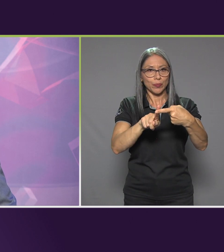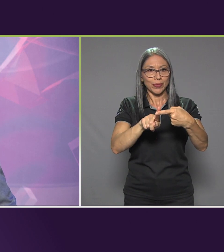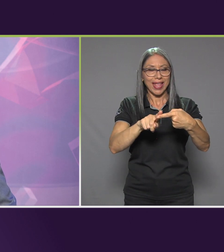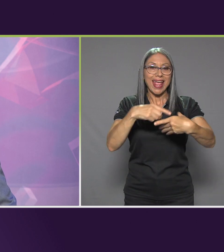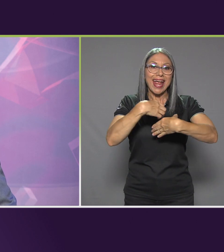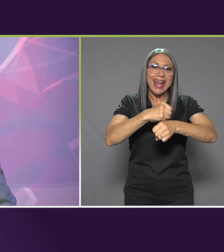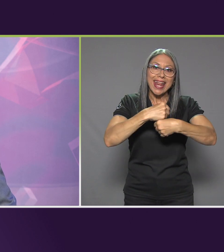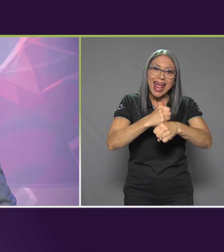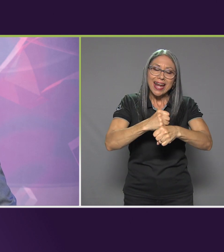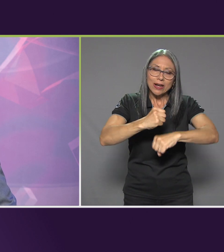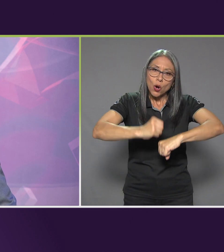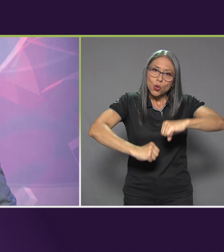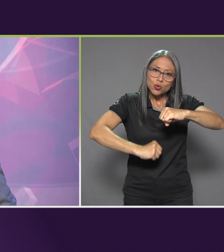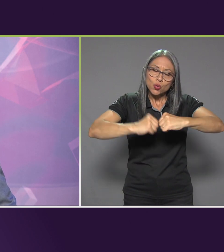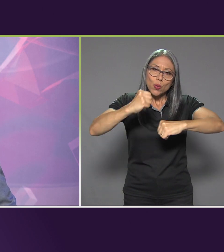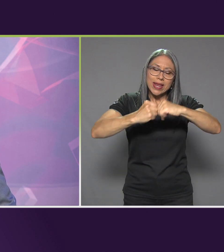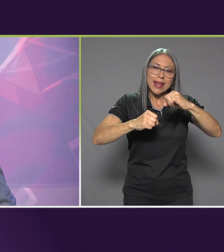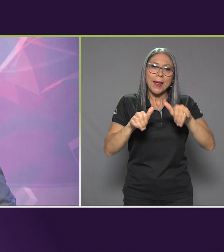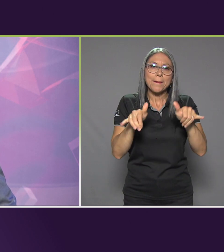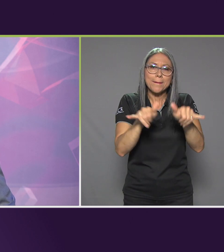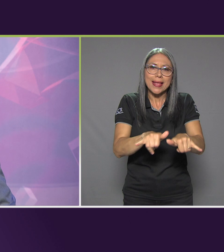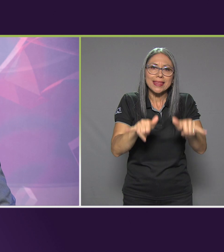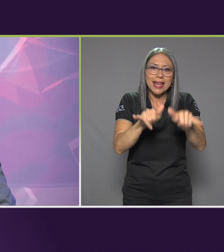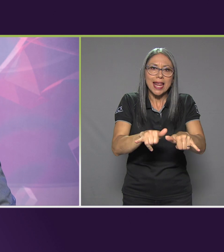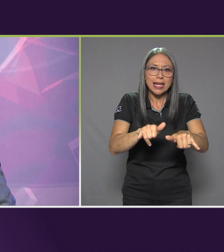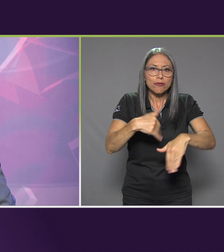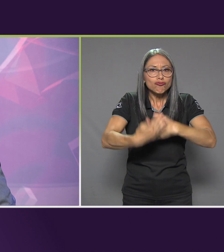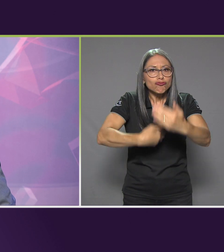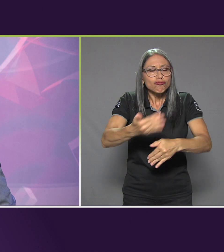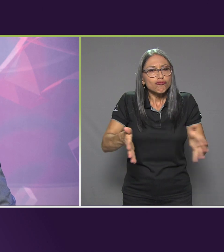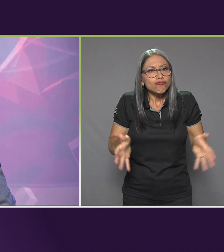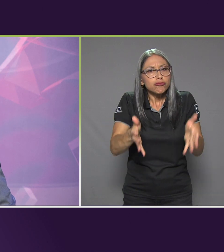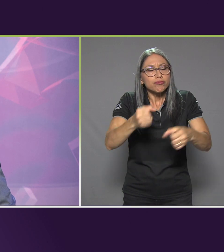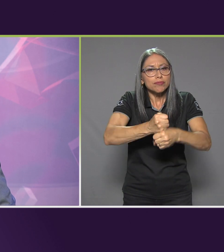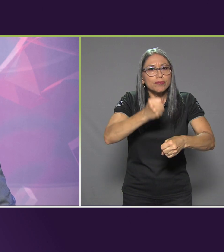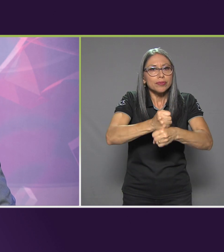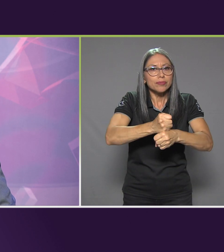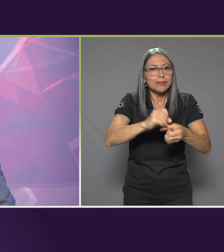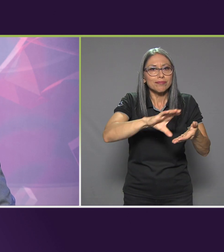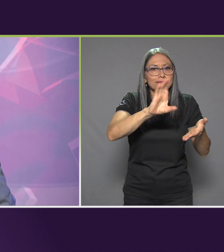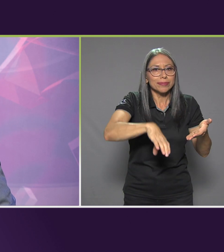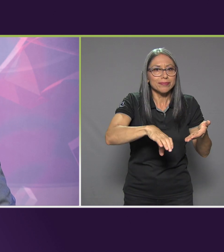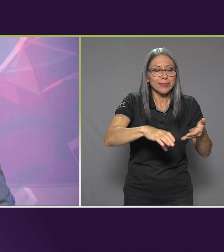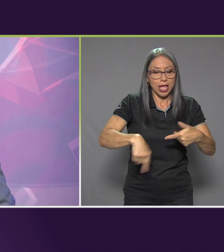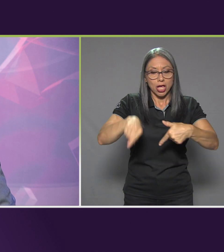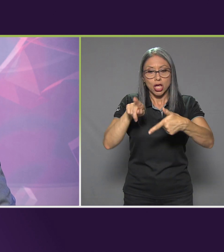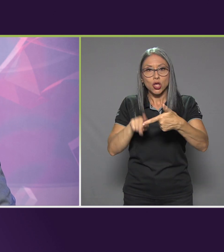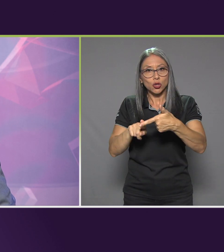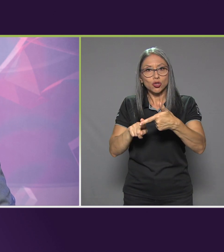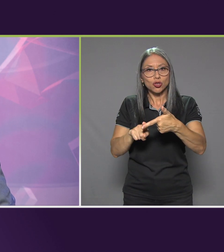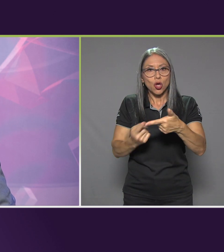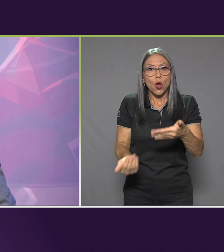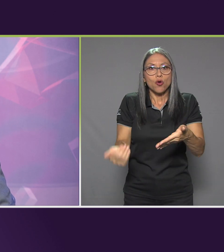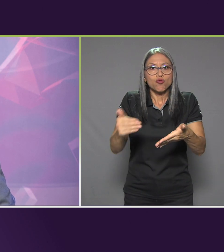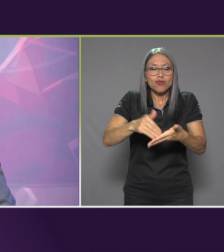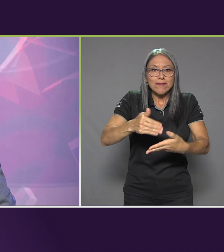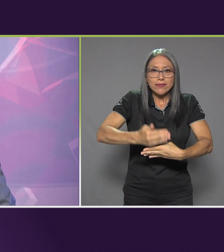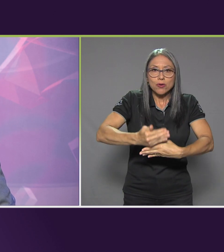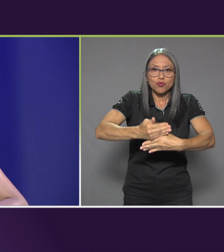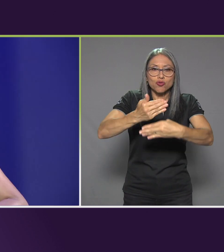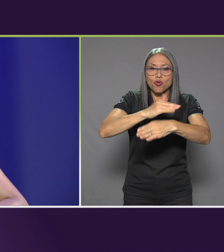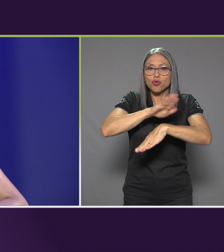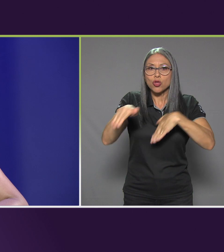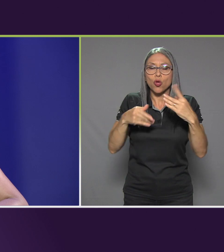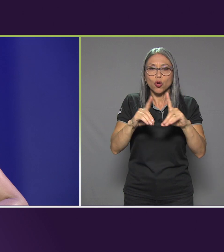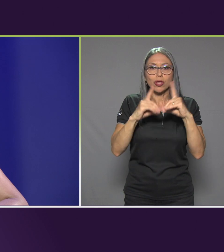crear, construir, mantener y dar y poner en operación al Centro Nacional de Recursos. Y dos, a la reconstrucción de todos los departamentos.